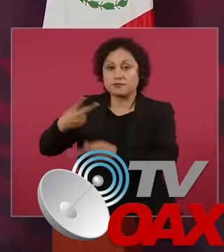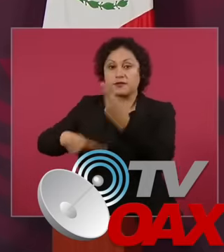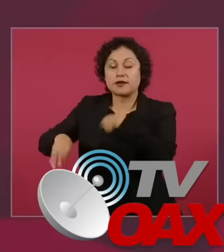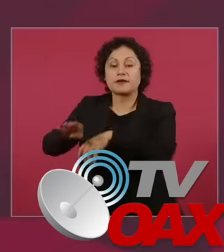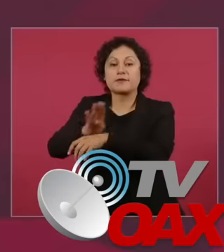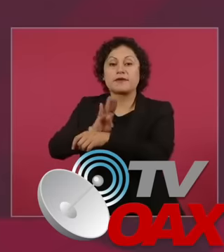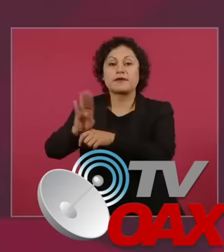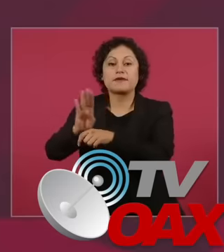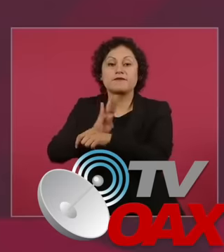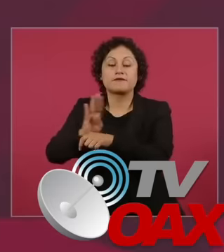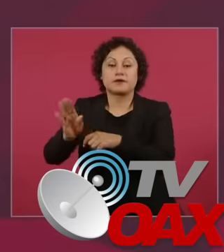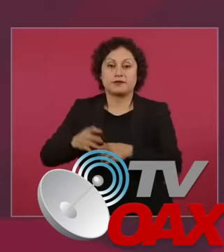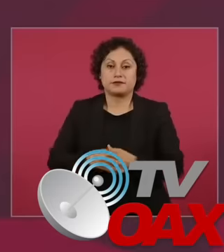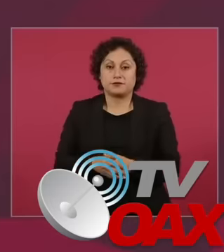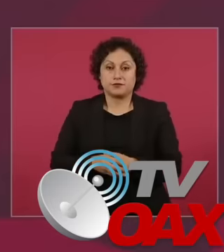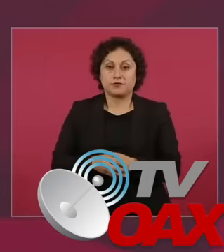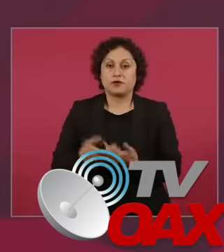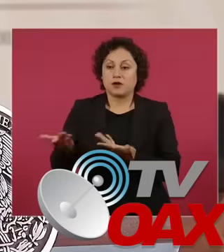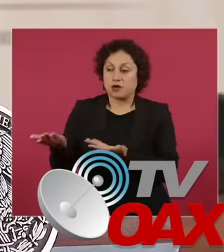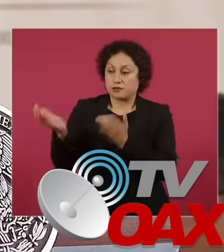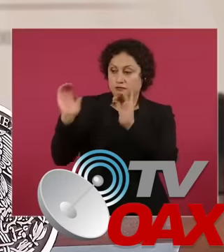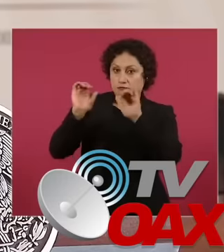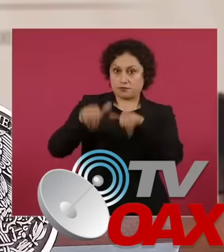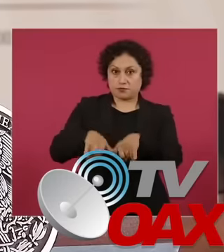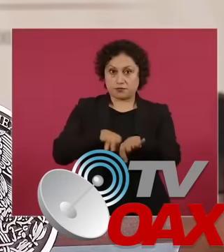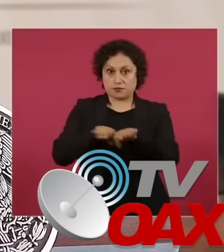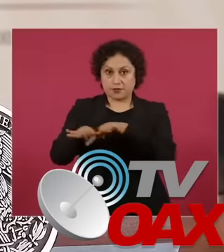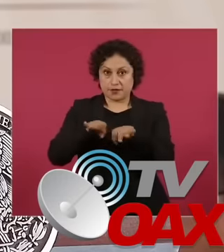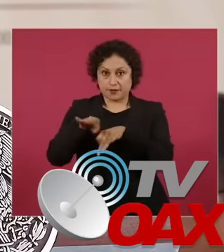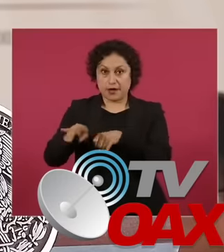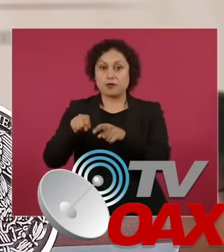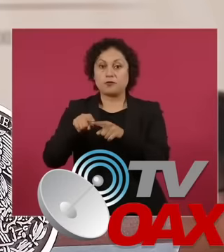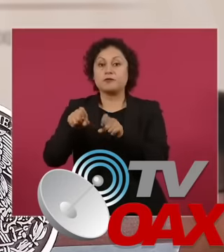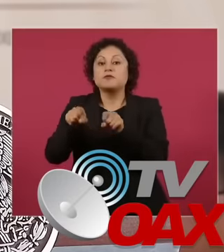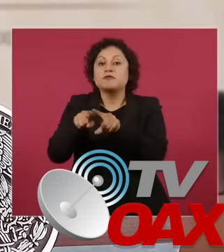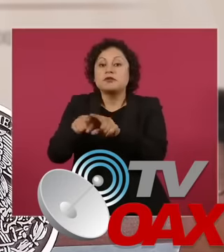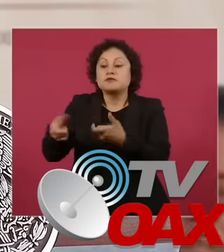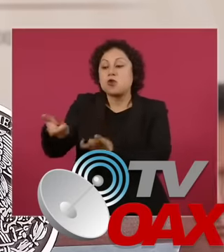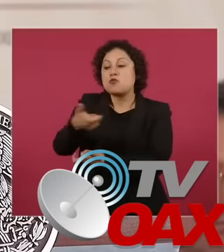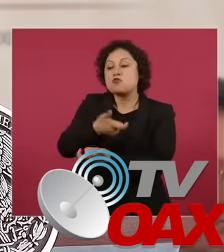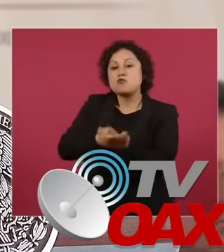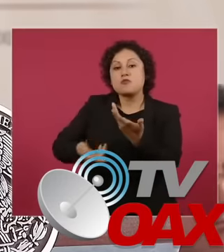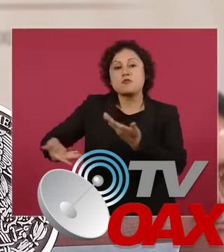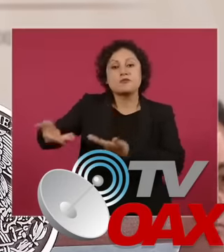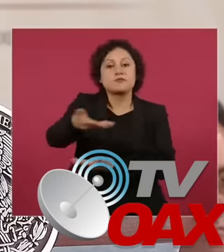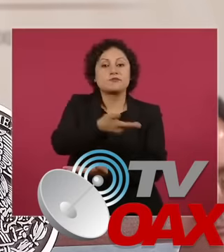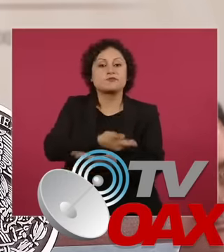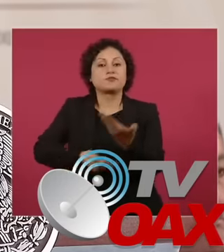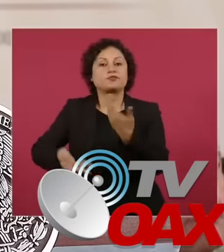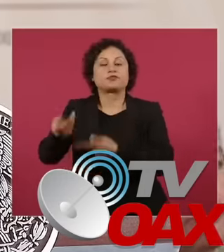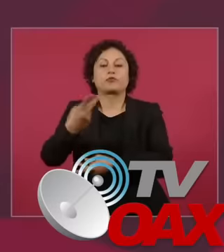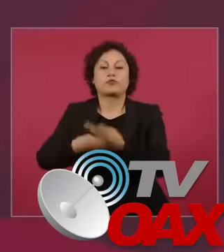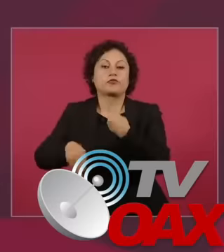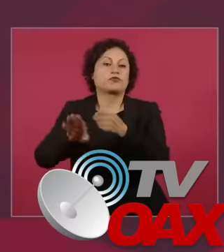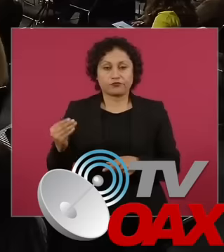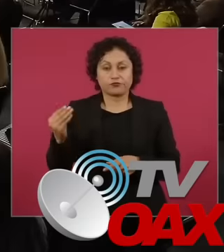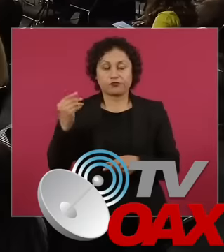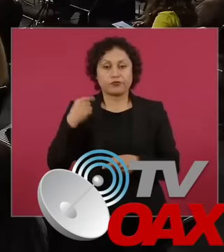empleo y el presupuesto reactiva la economía de la región porque queda en los